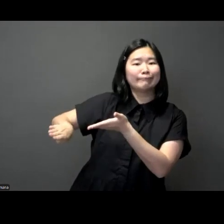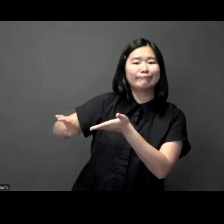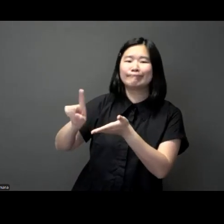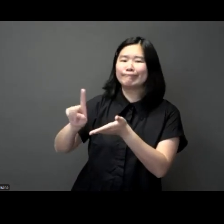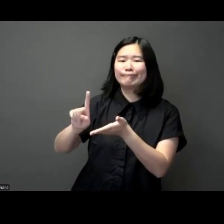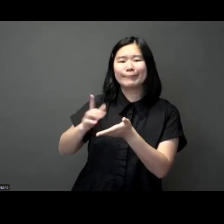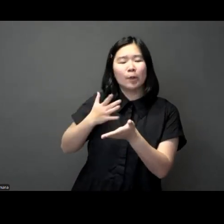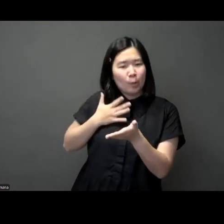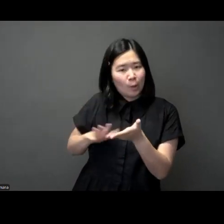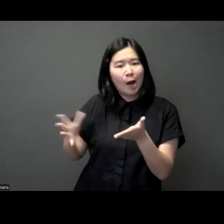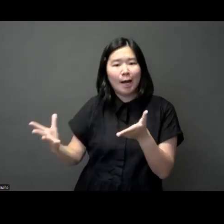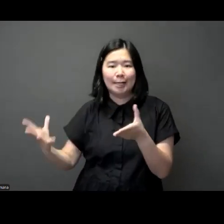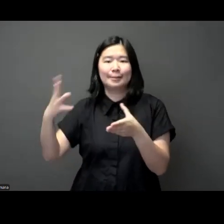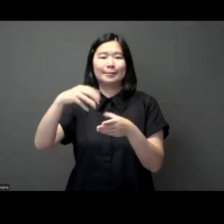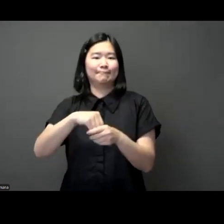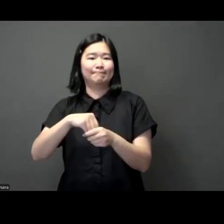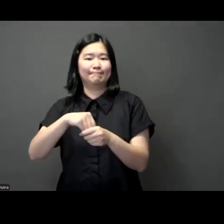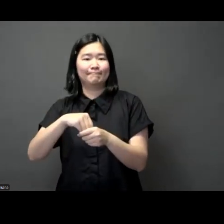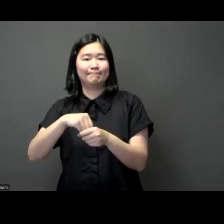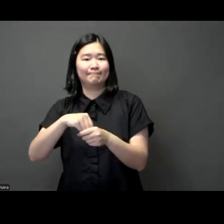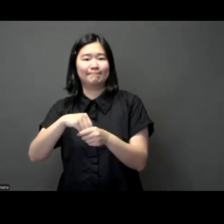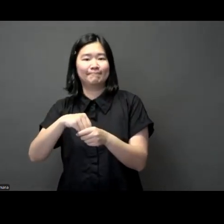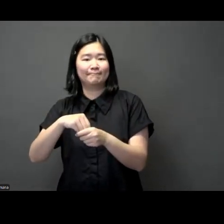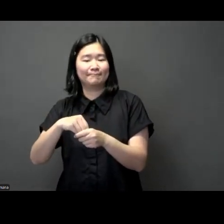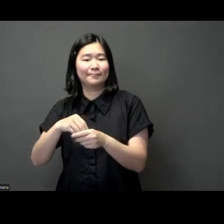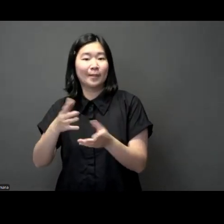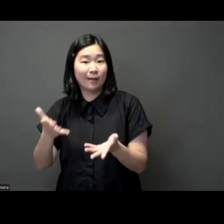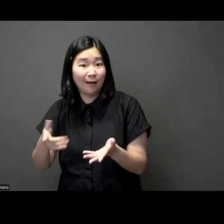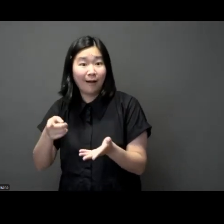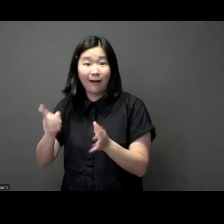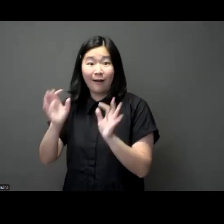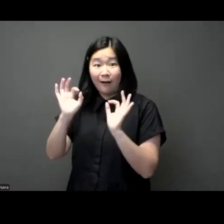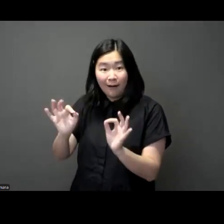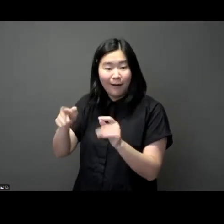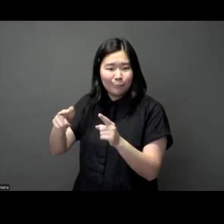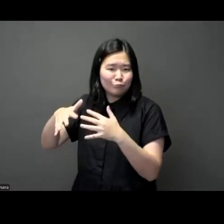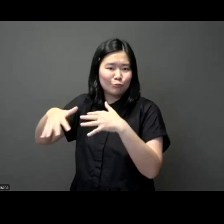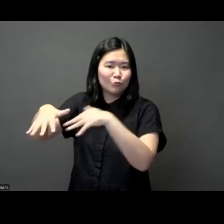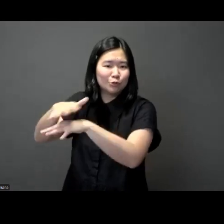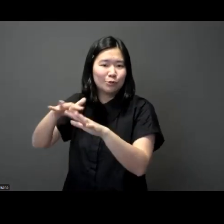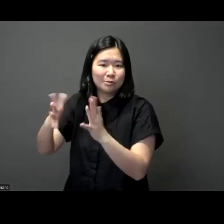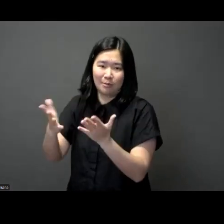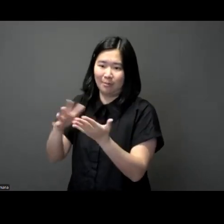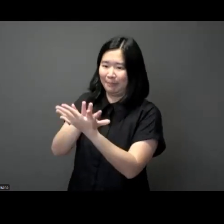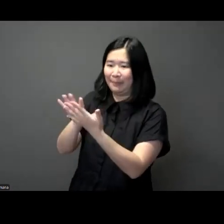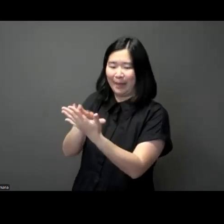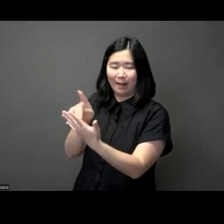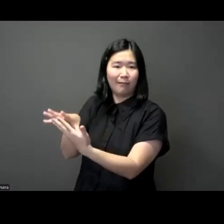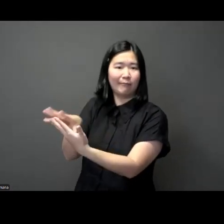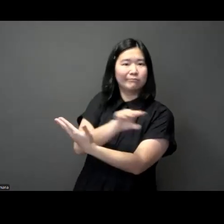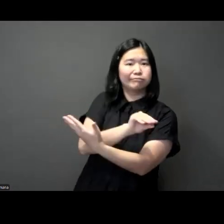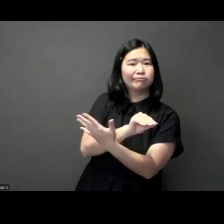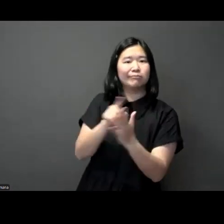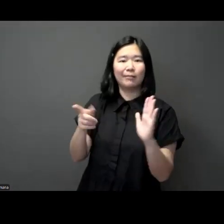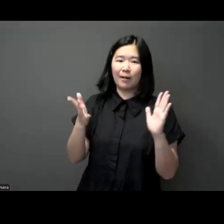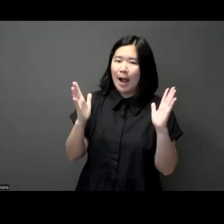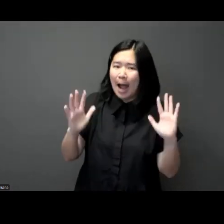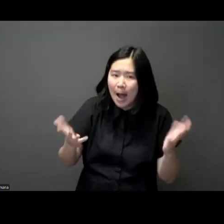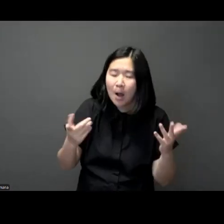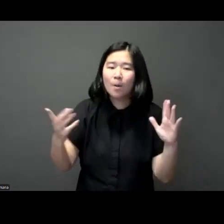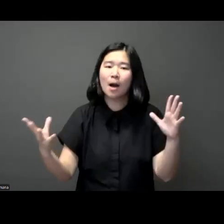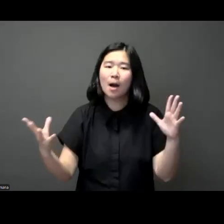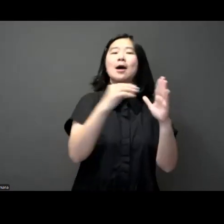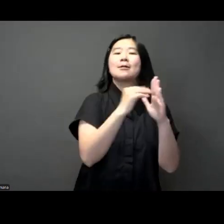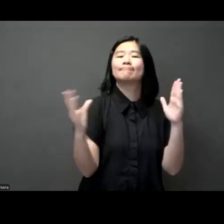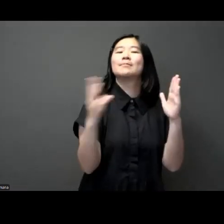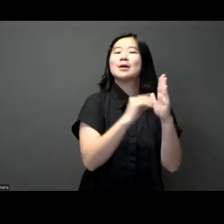el que la salud juega un papel, pero no es el único papel. También tenemos que enfocarnos en el trabajo a los diferentes niveles, los